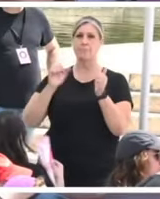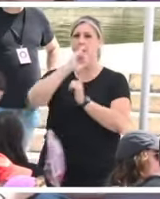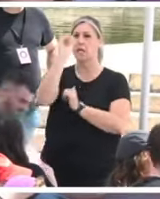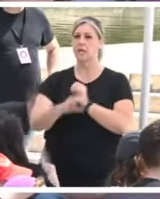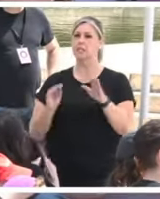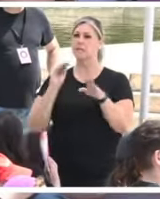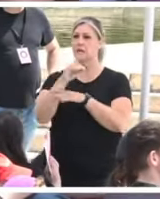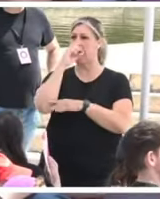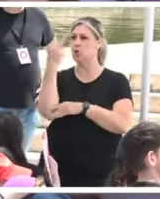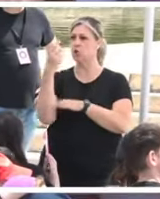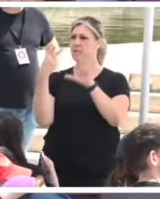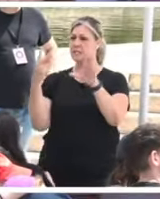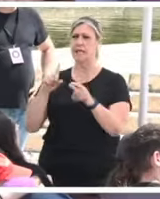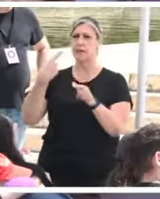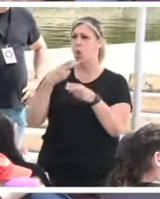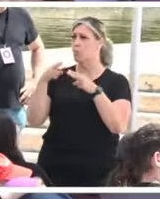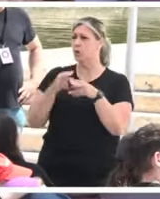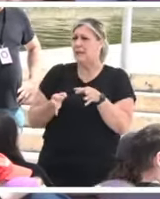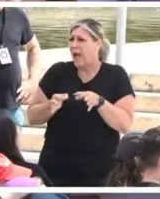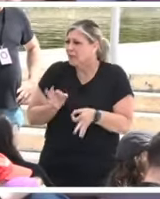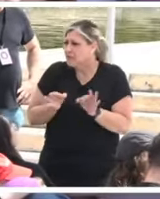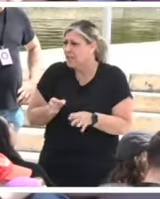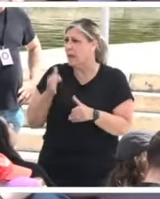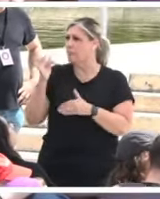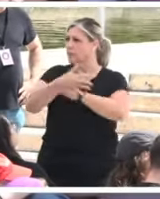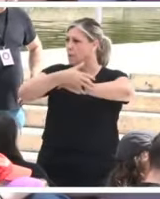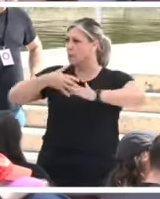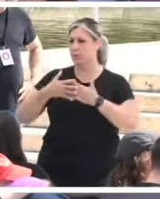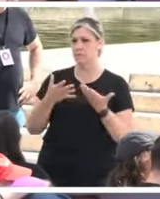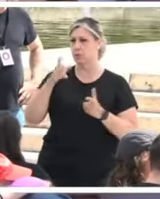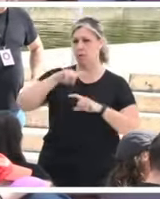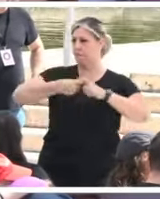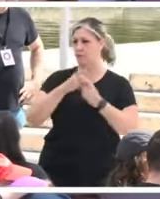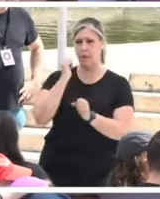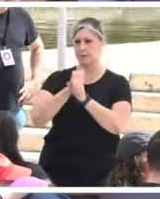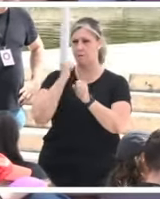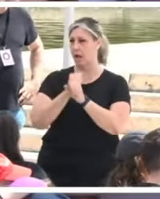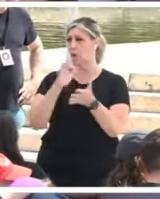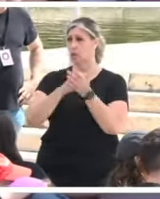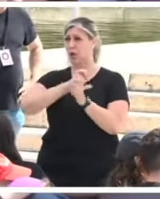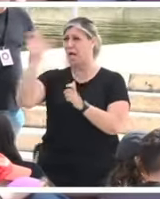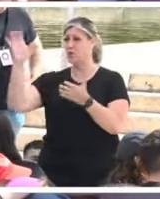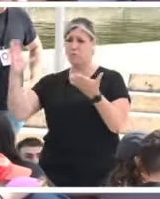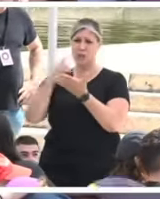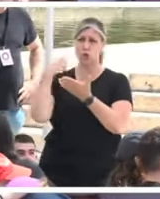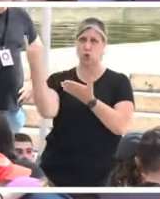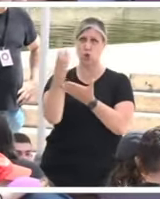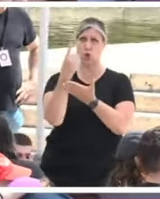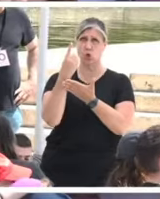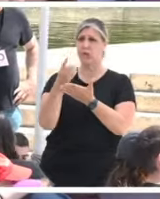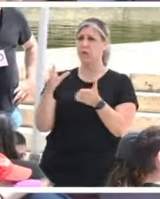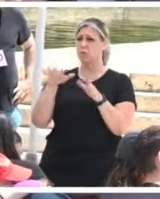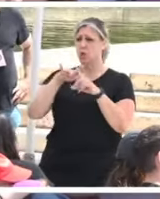financiera de 2007, las políticas de austeridad y el empobrecimiento masivo de las familias trabajadoras en toda Europa, el empeoramiento de